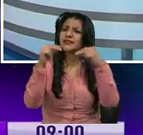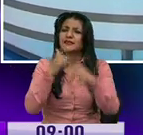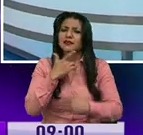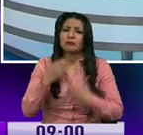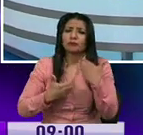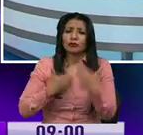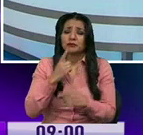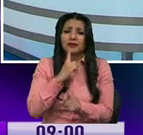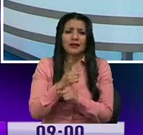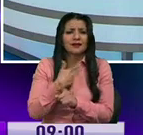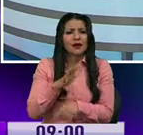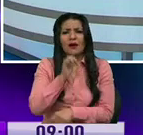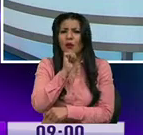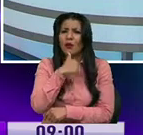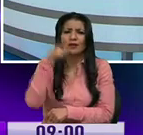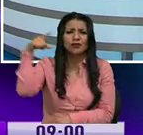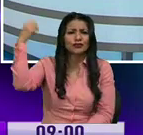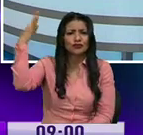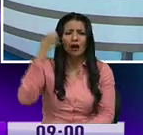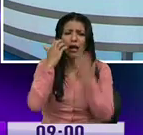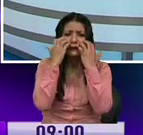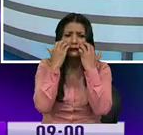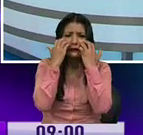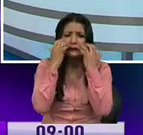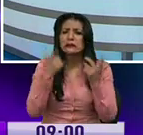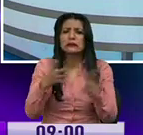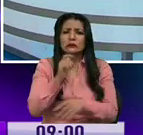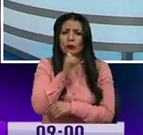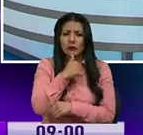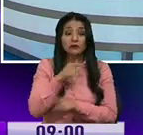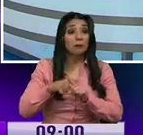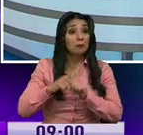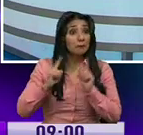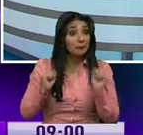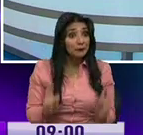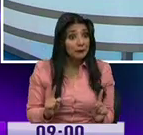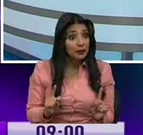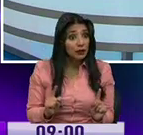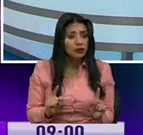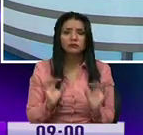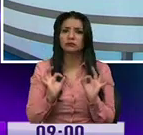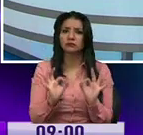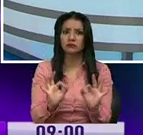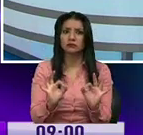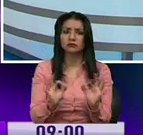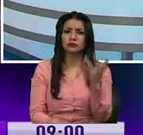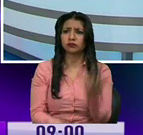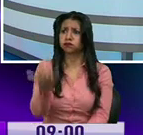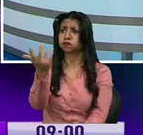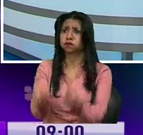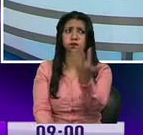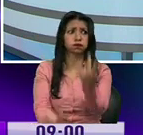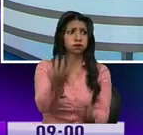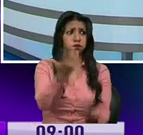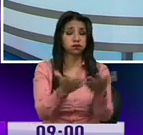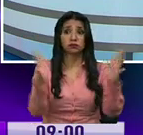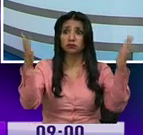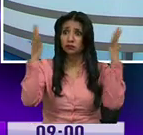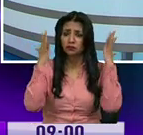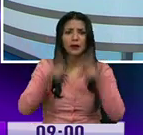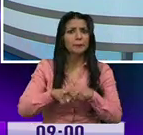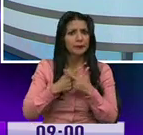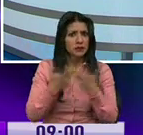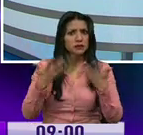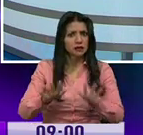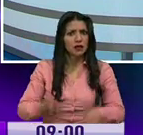emoción a mí porque ya no aguanto con la paspa. Oiga, pero ¿sabe qué? Es bueno porque los incendios forestales comenzaron a la orden